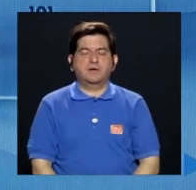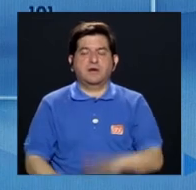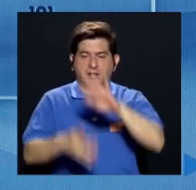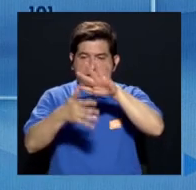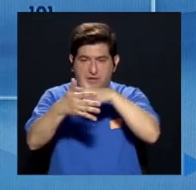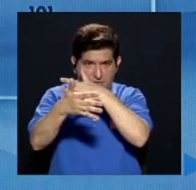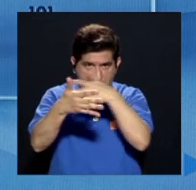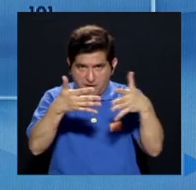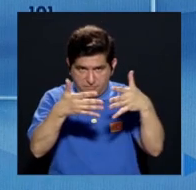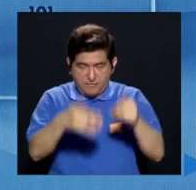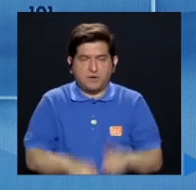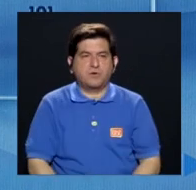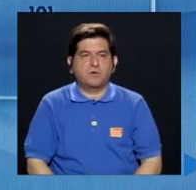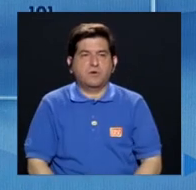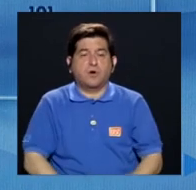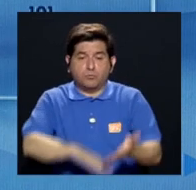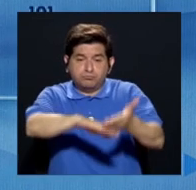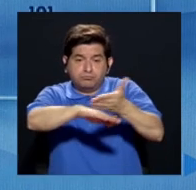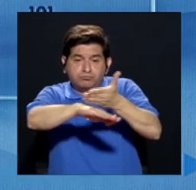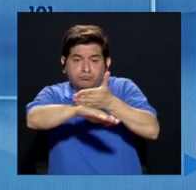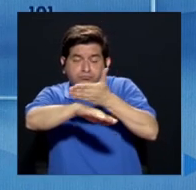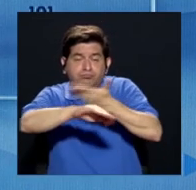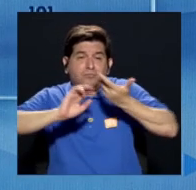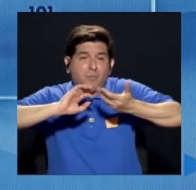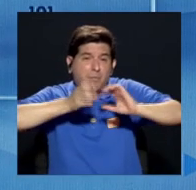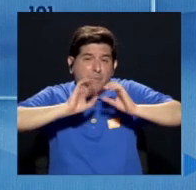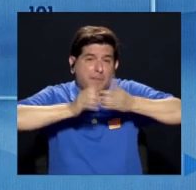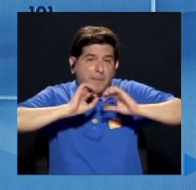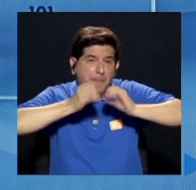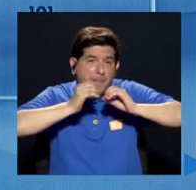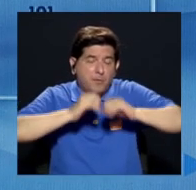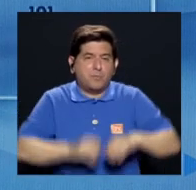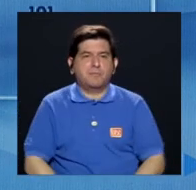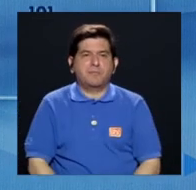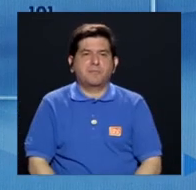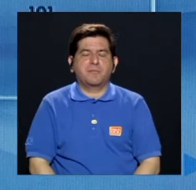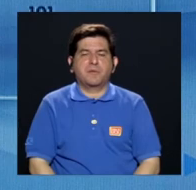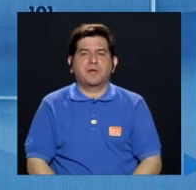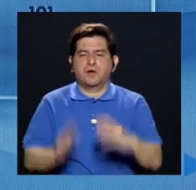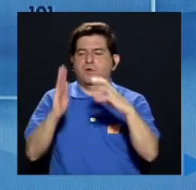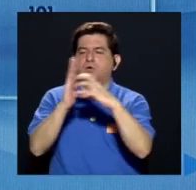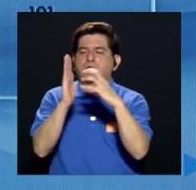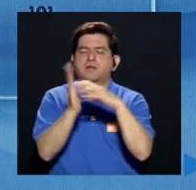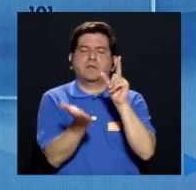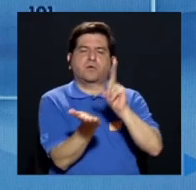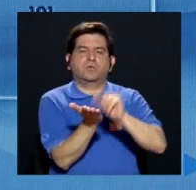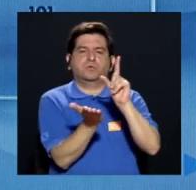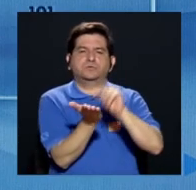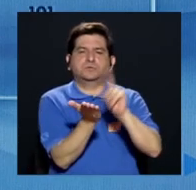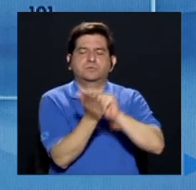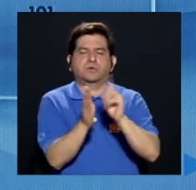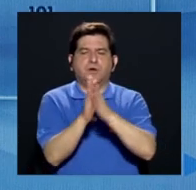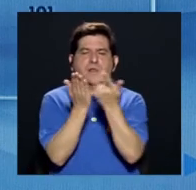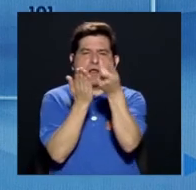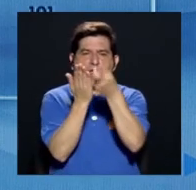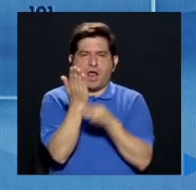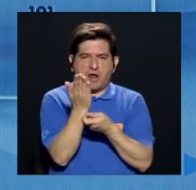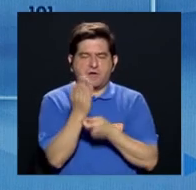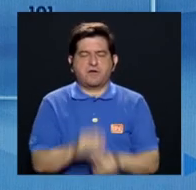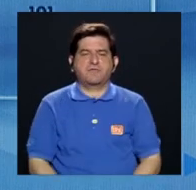gráfico, es el crecimiento de la cantidad de artículos publicados en